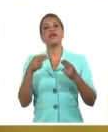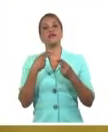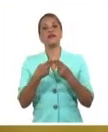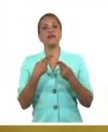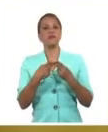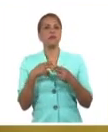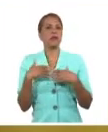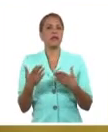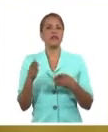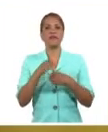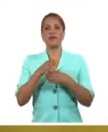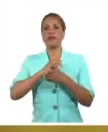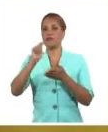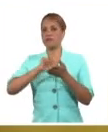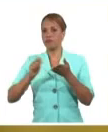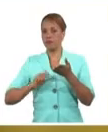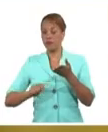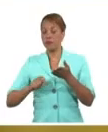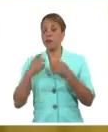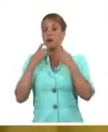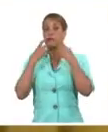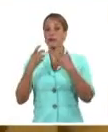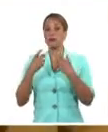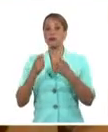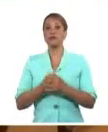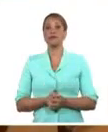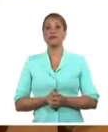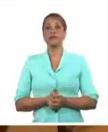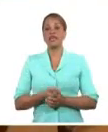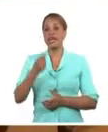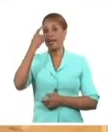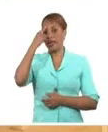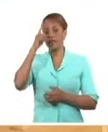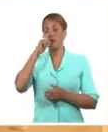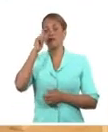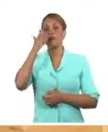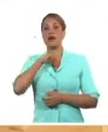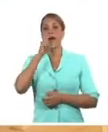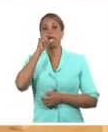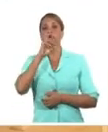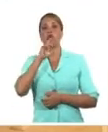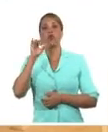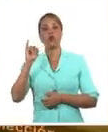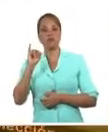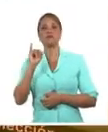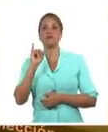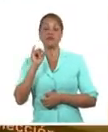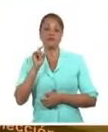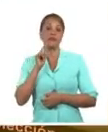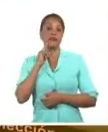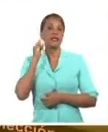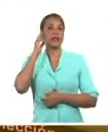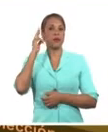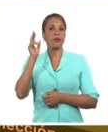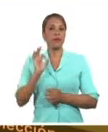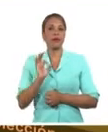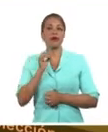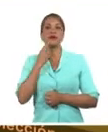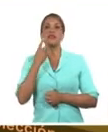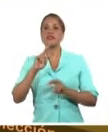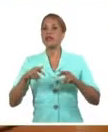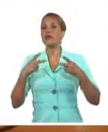escritores, entre ellos a Jesús Horta Ruiz, el Indio Naborí. La Casa del Alba Cultural de la capital cubana acogió nuevamente las sesiones del